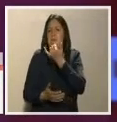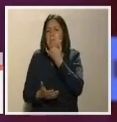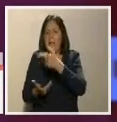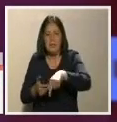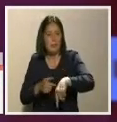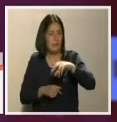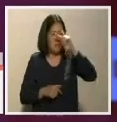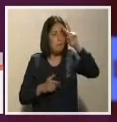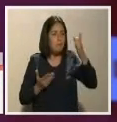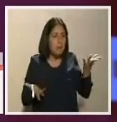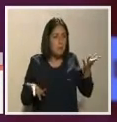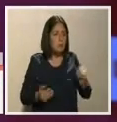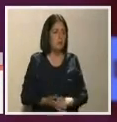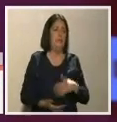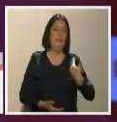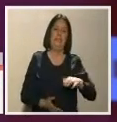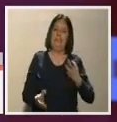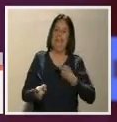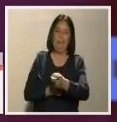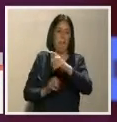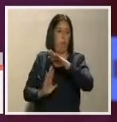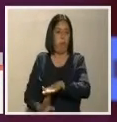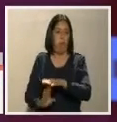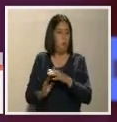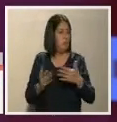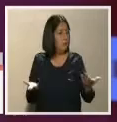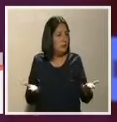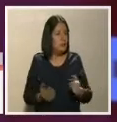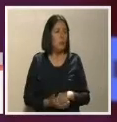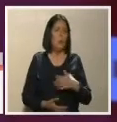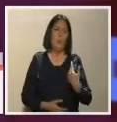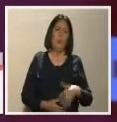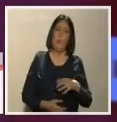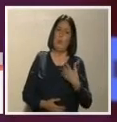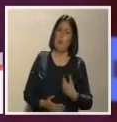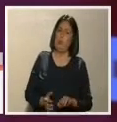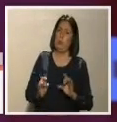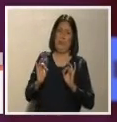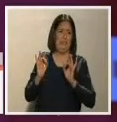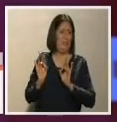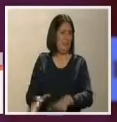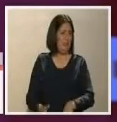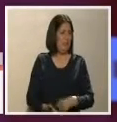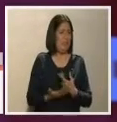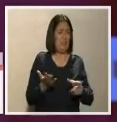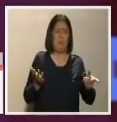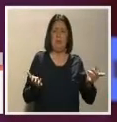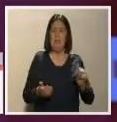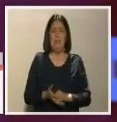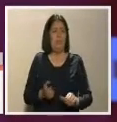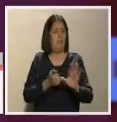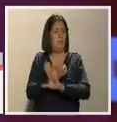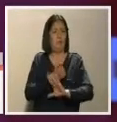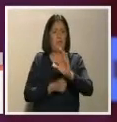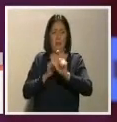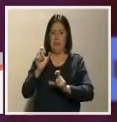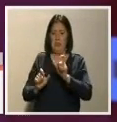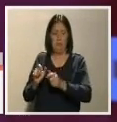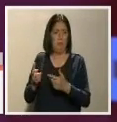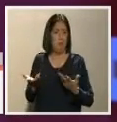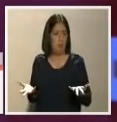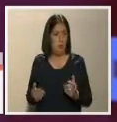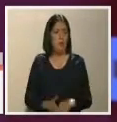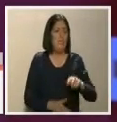nuestro país que está afectando de una manera tan sangrienta a la seguridad ciudadana.